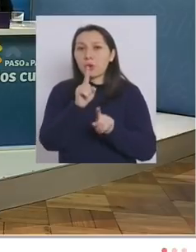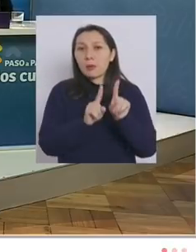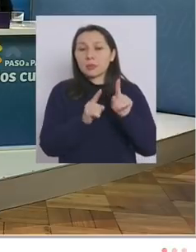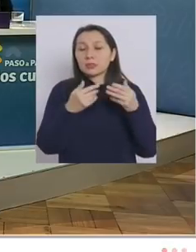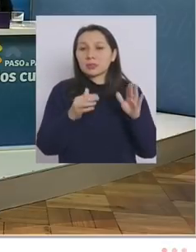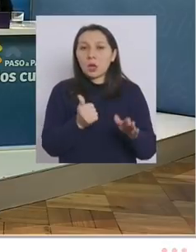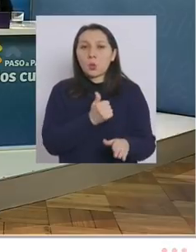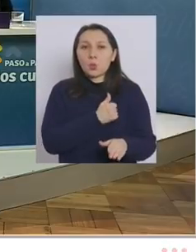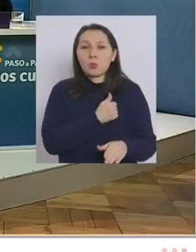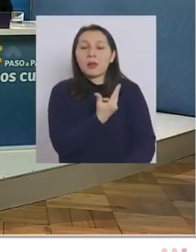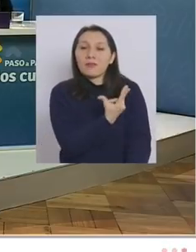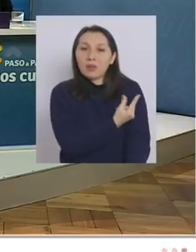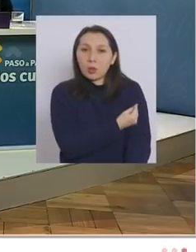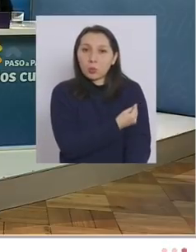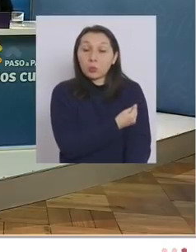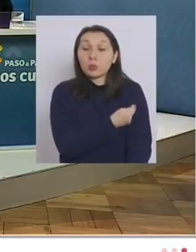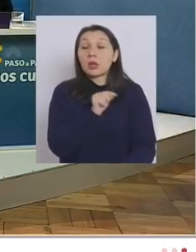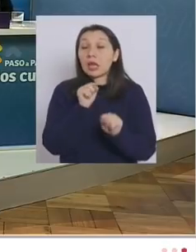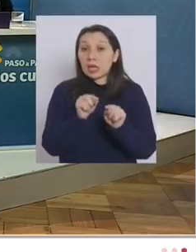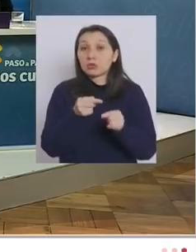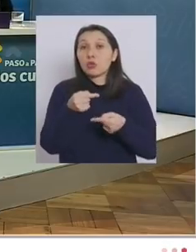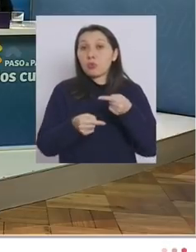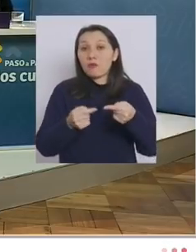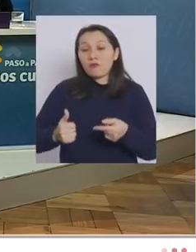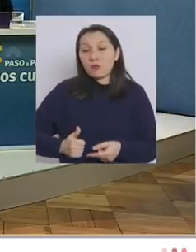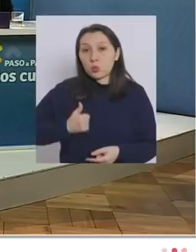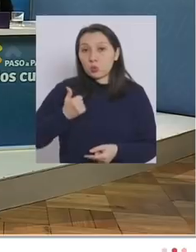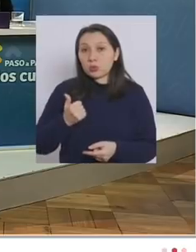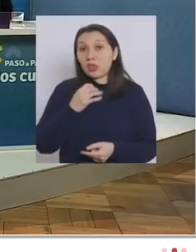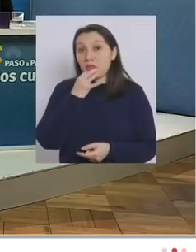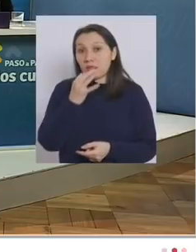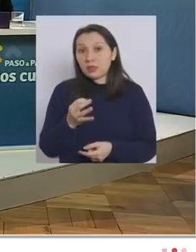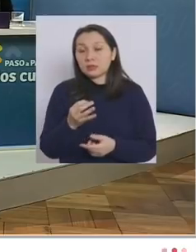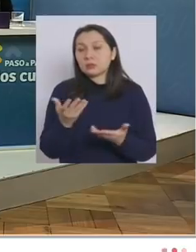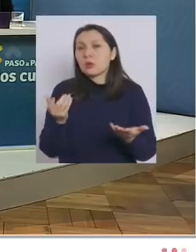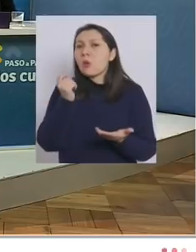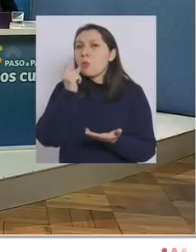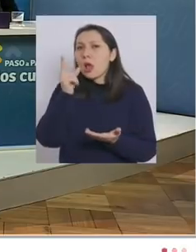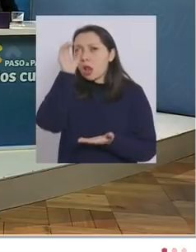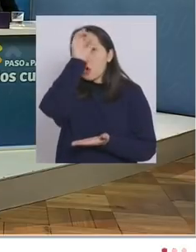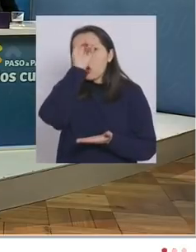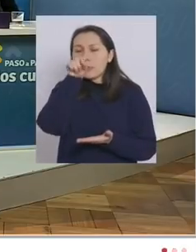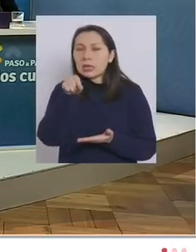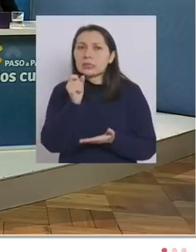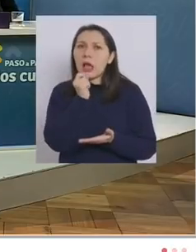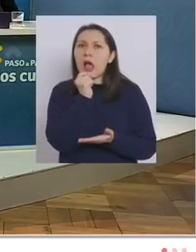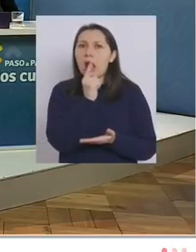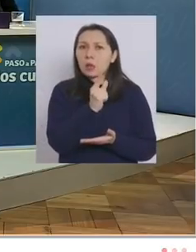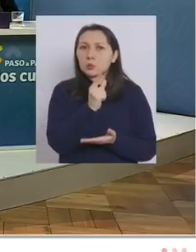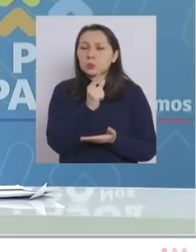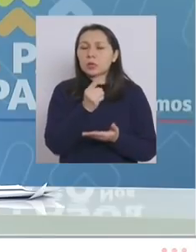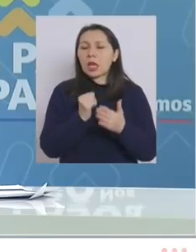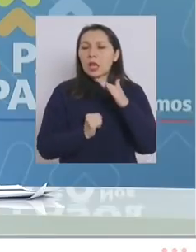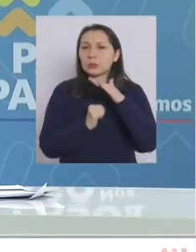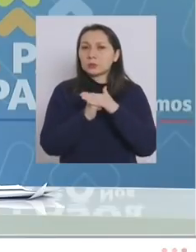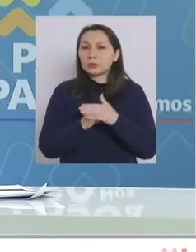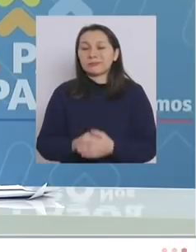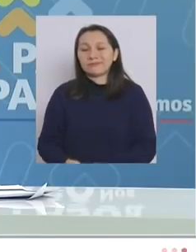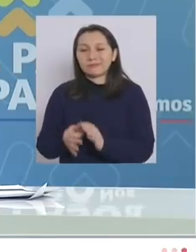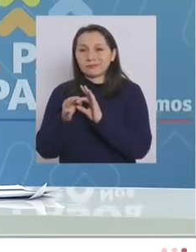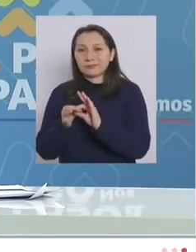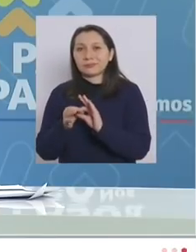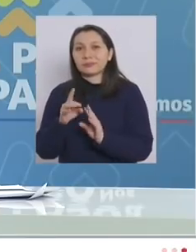han terminado su proceso de vacunación, ya que este es un proceso voluntario, según se dice ahí. ¿Cuál es su postura frente a esta acusación? Gracias. Muchas gracias, Diego. La